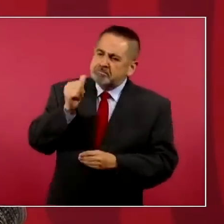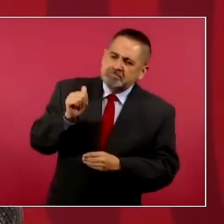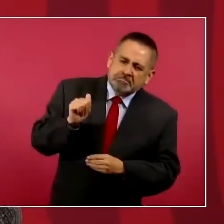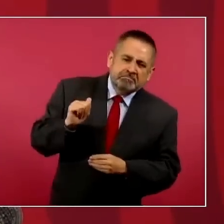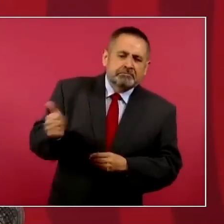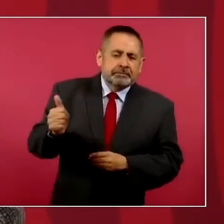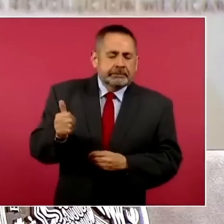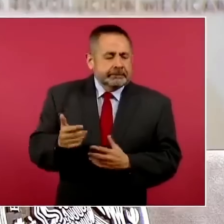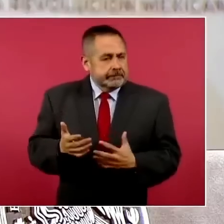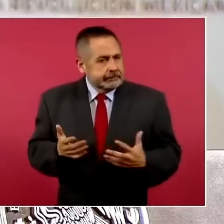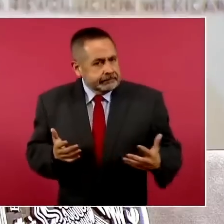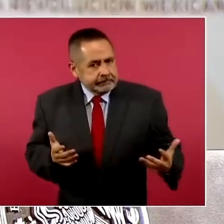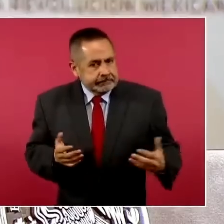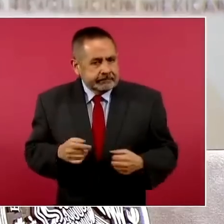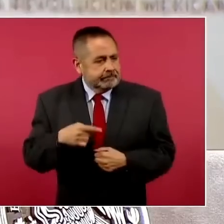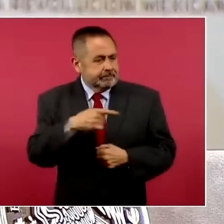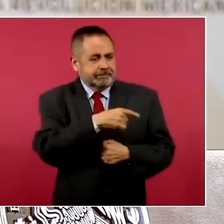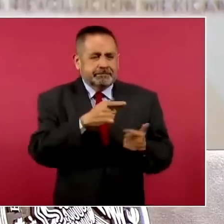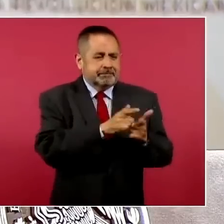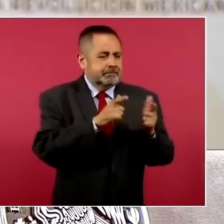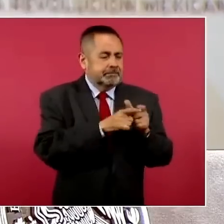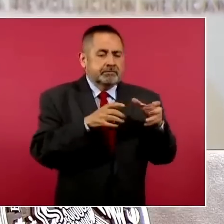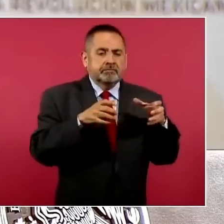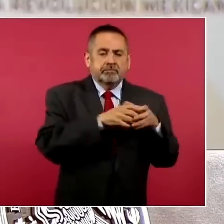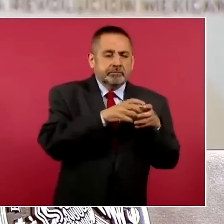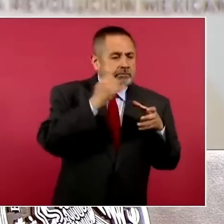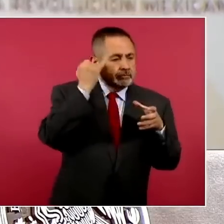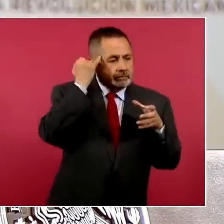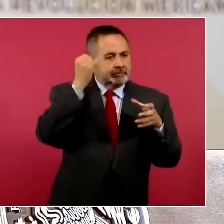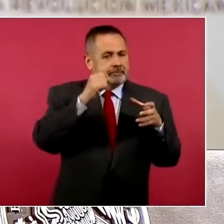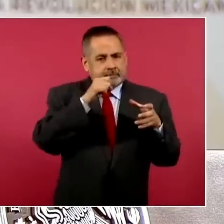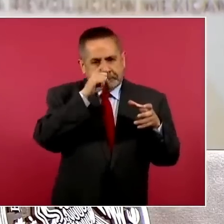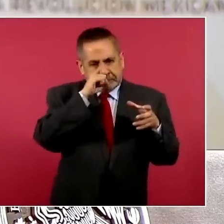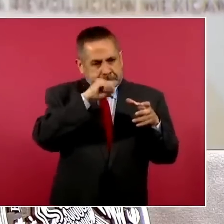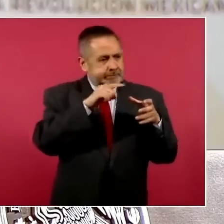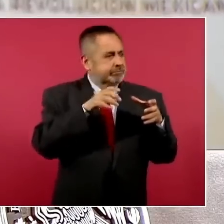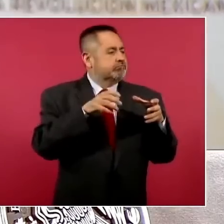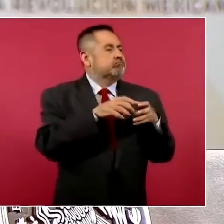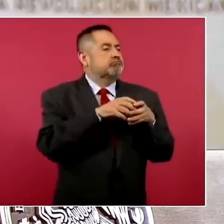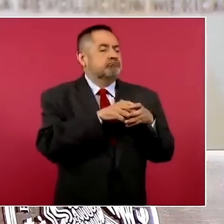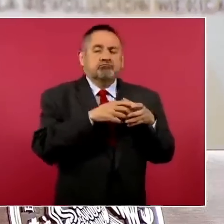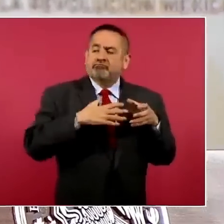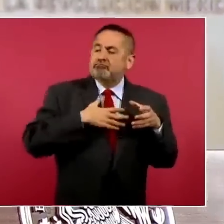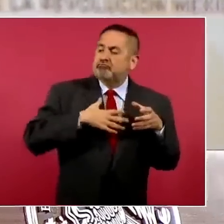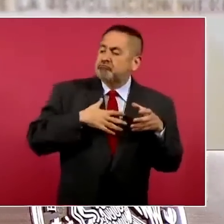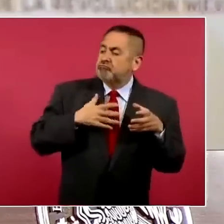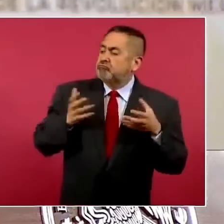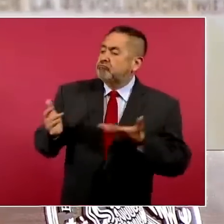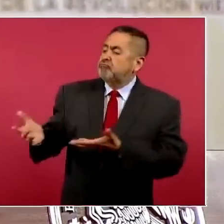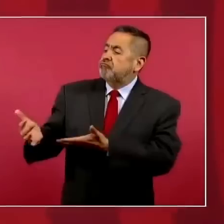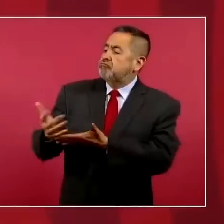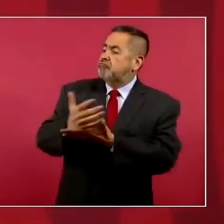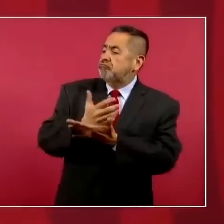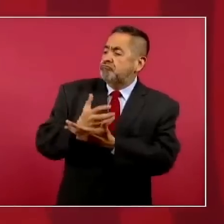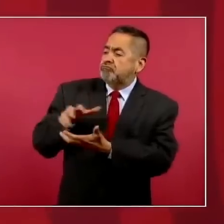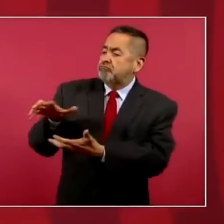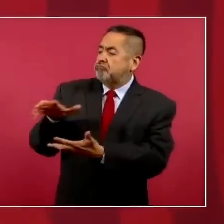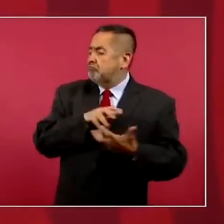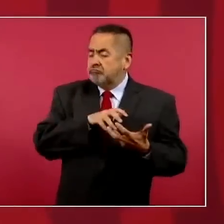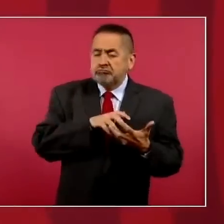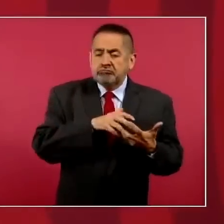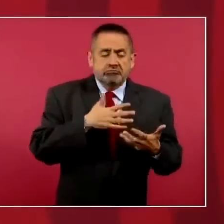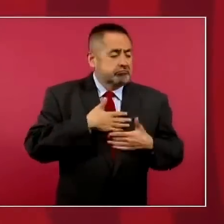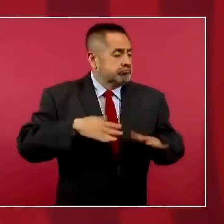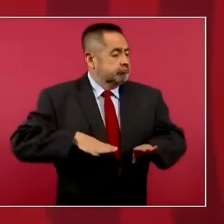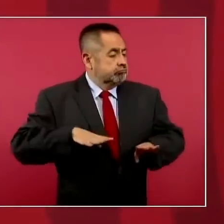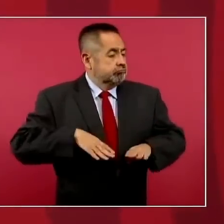porque esta política consiste en que todos los intereses cuentan, menos el